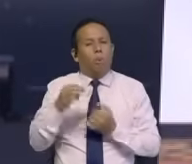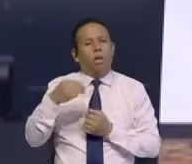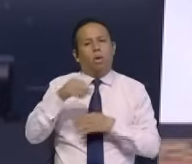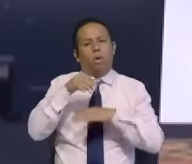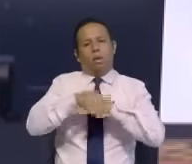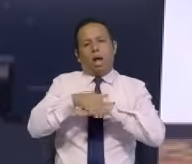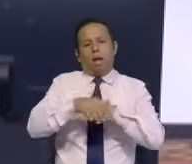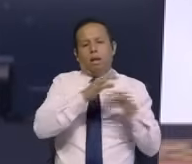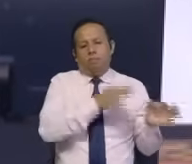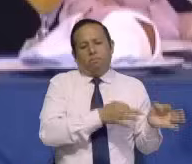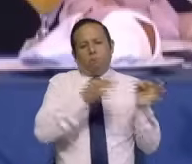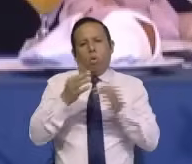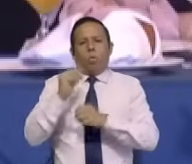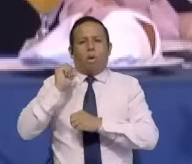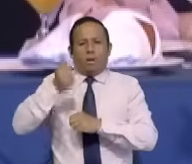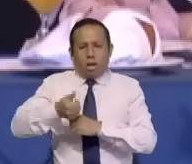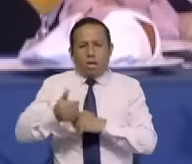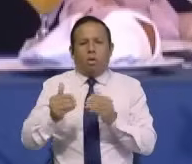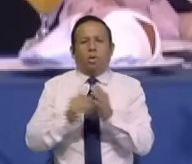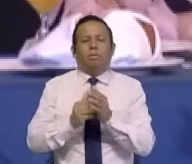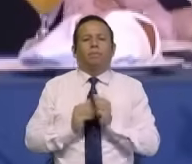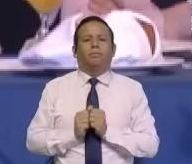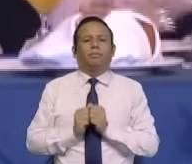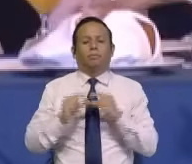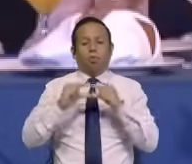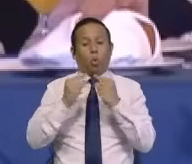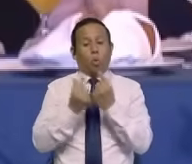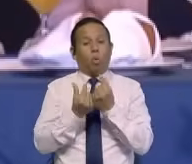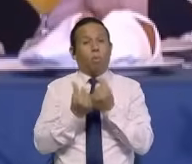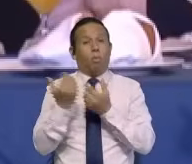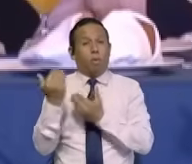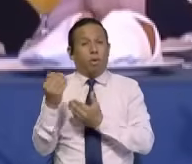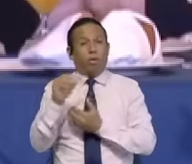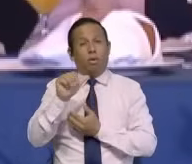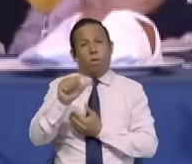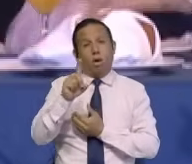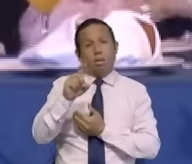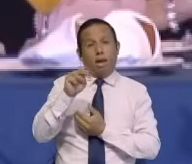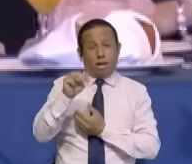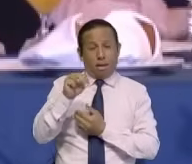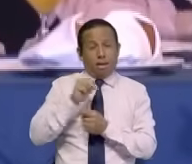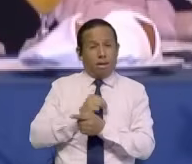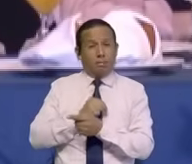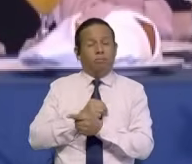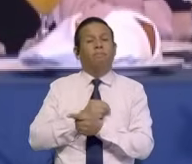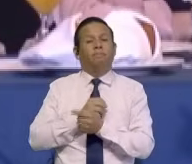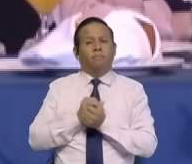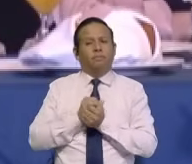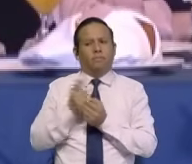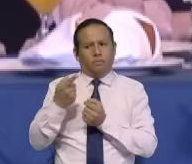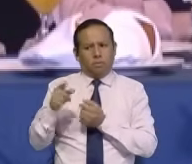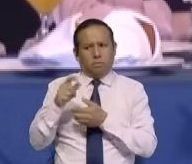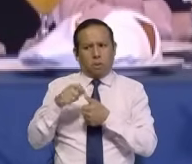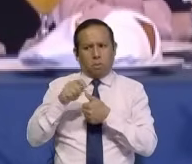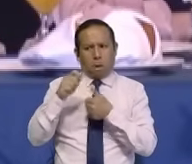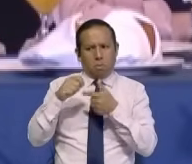se postergó un día. ADN, el movimiento en creación, ellos ya